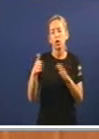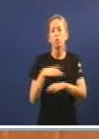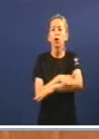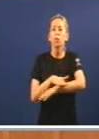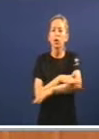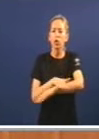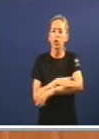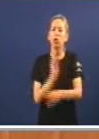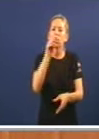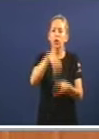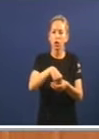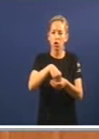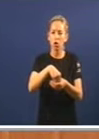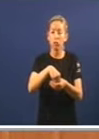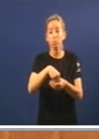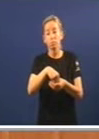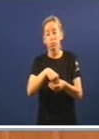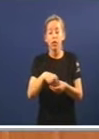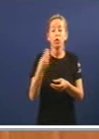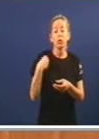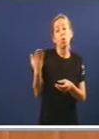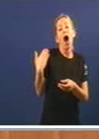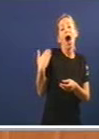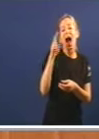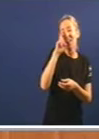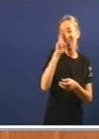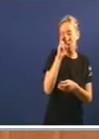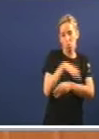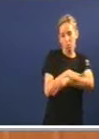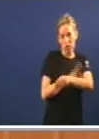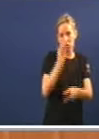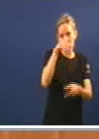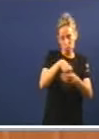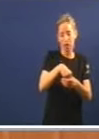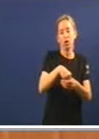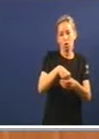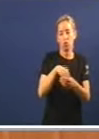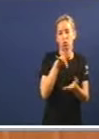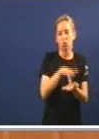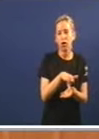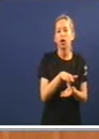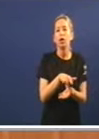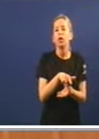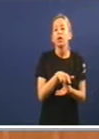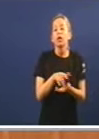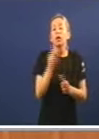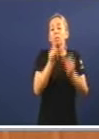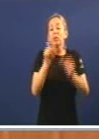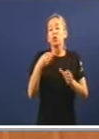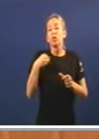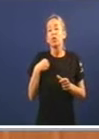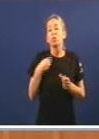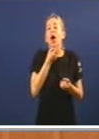Boa tarde, pareceume moi oportuno a referencia da deputada Benegá ao de marzo a loita dos traballadores e